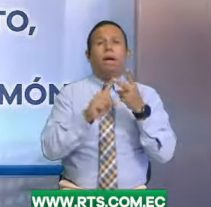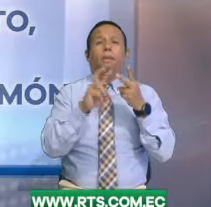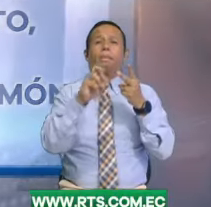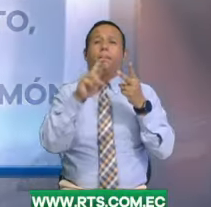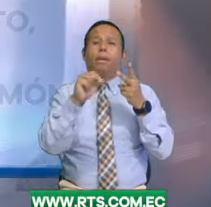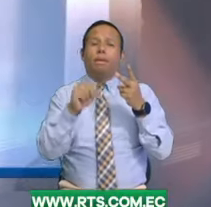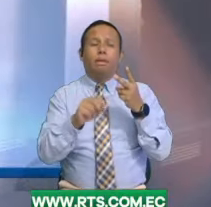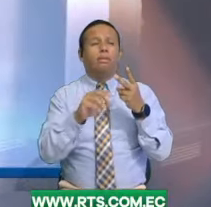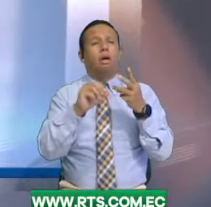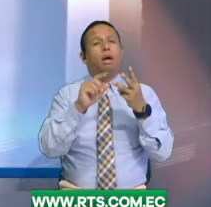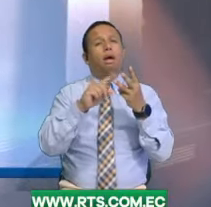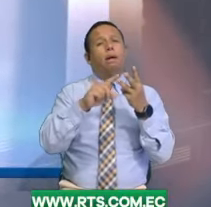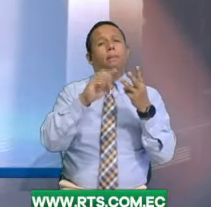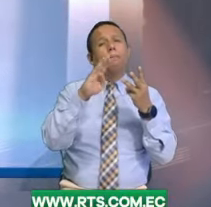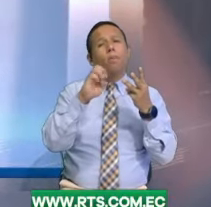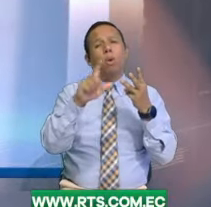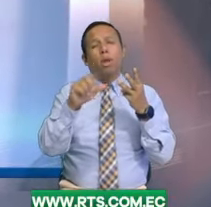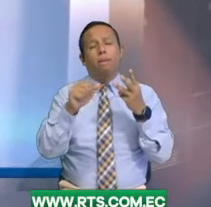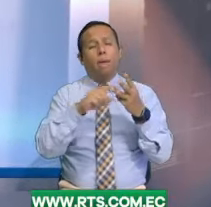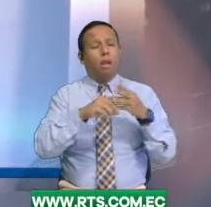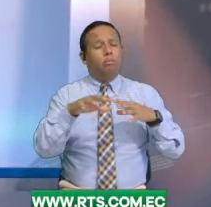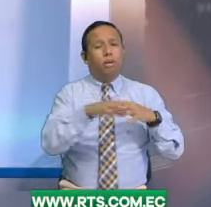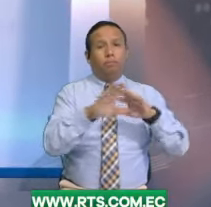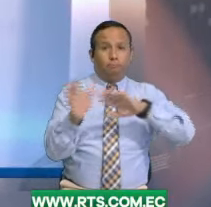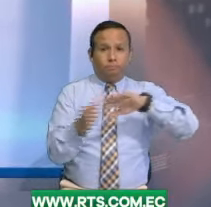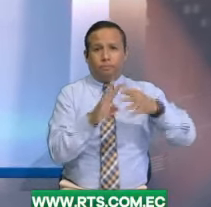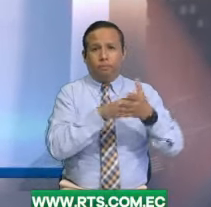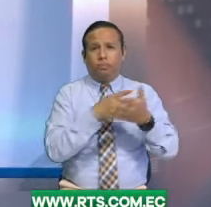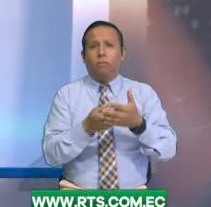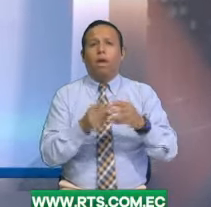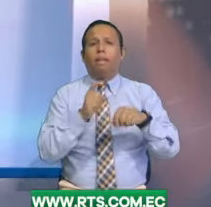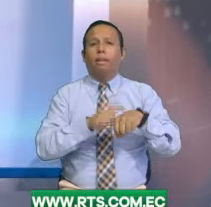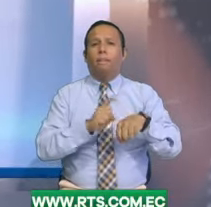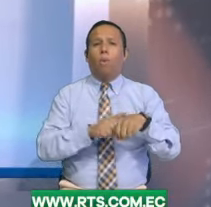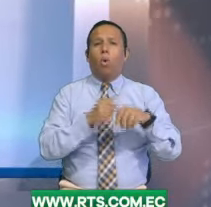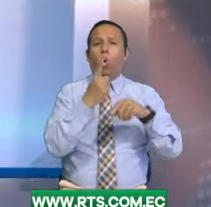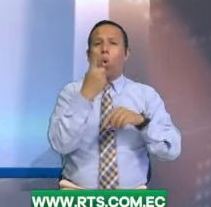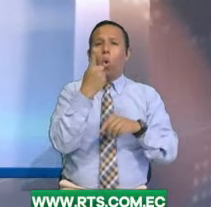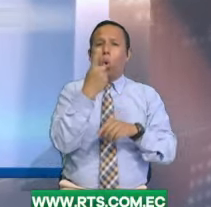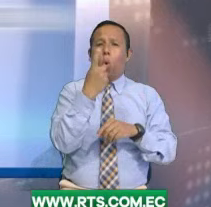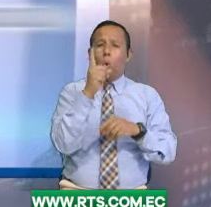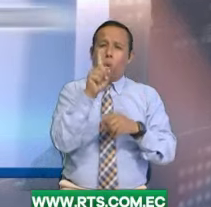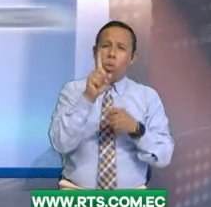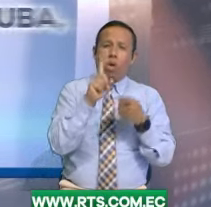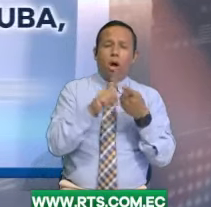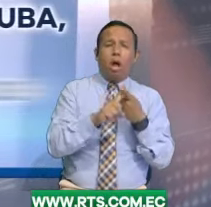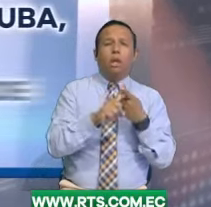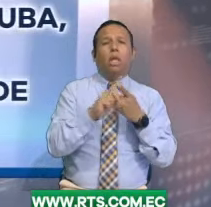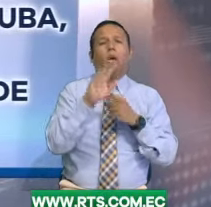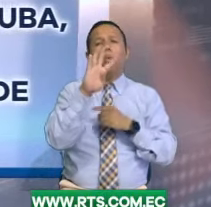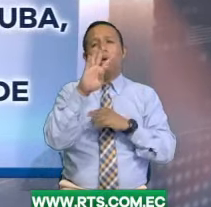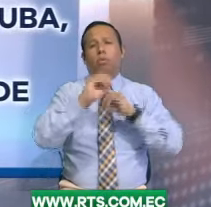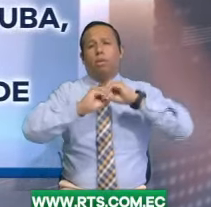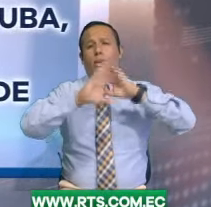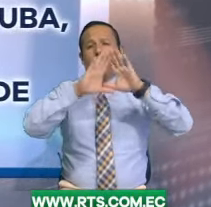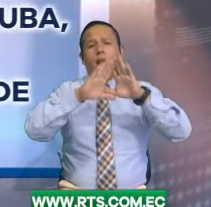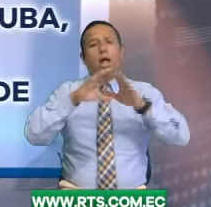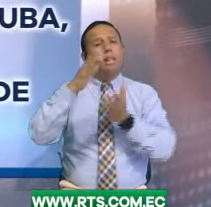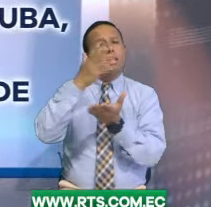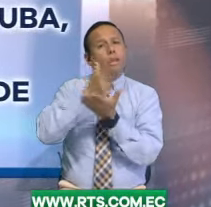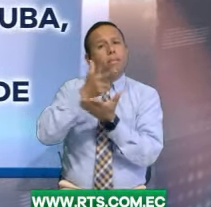Bolívar de cer a cu de la mañana en la terminal terrestre no habrá luz en la avenida Carlos Julio